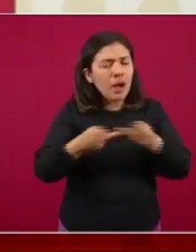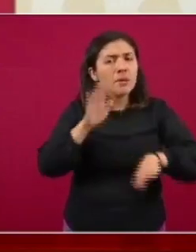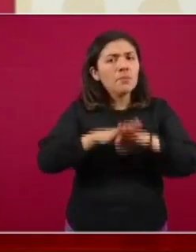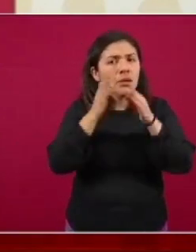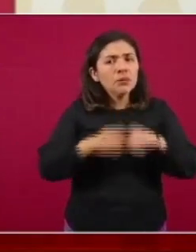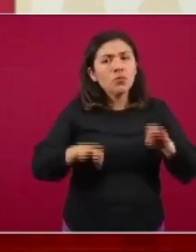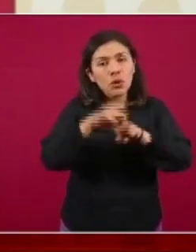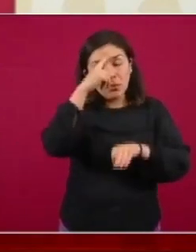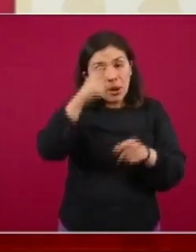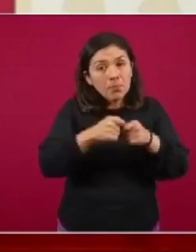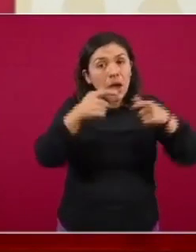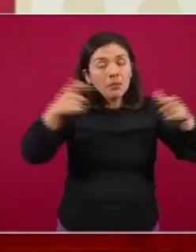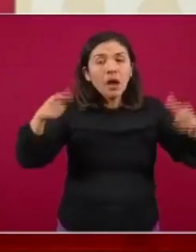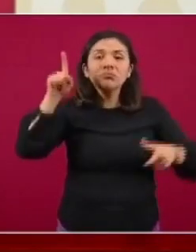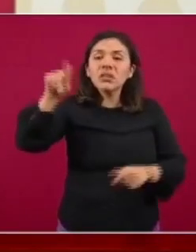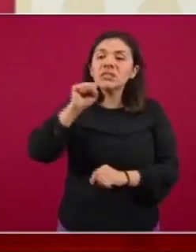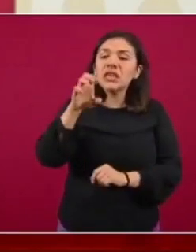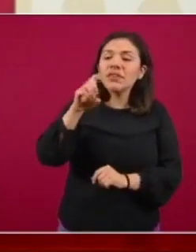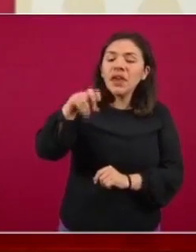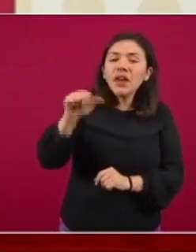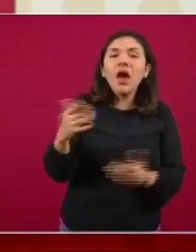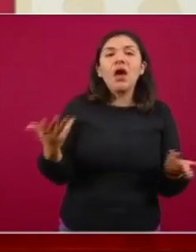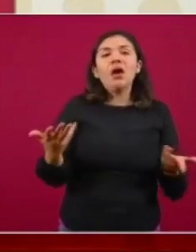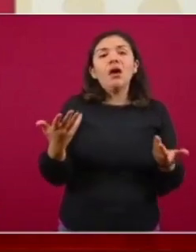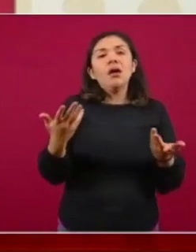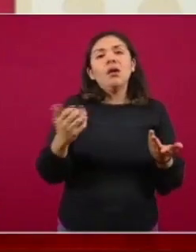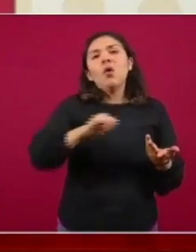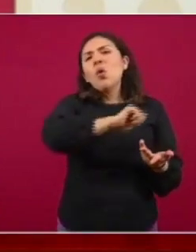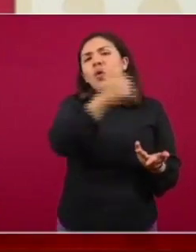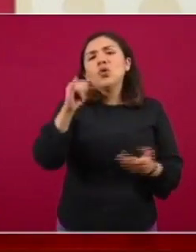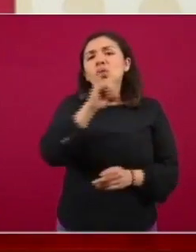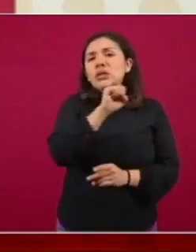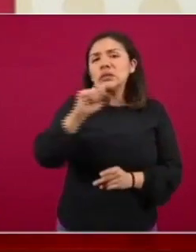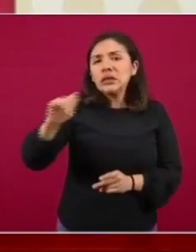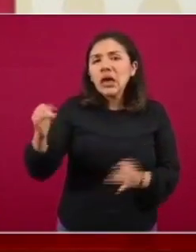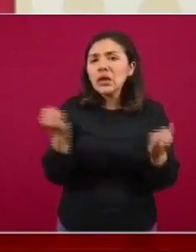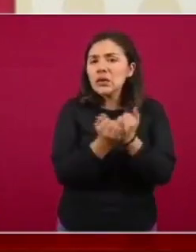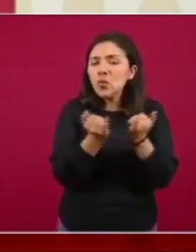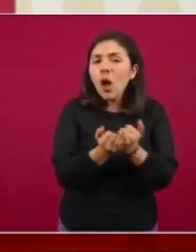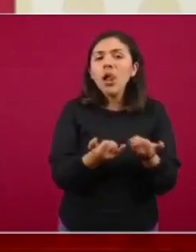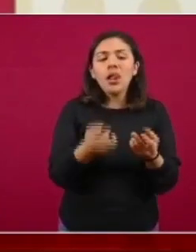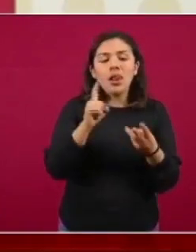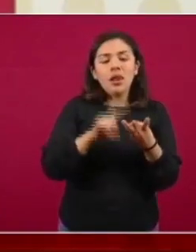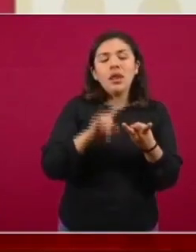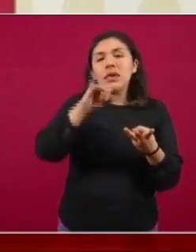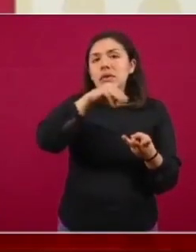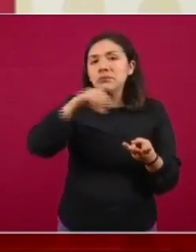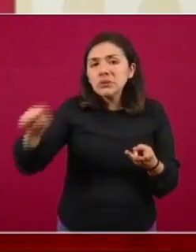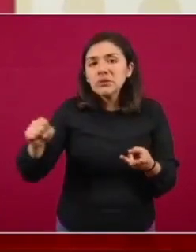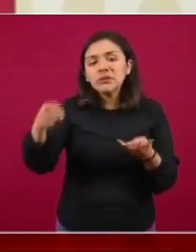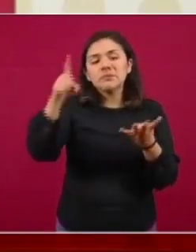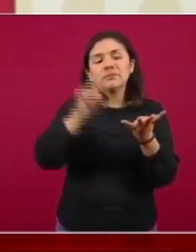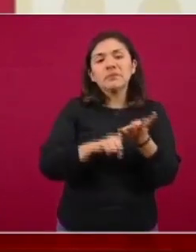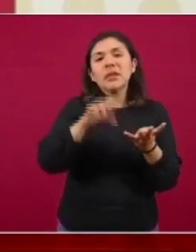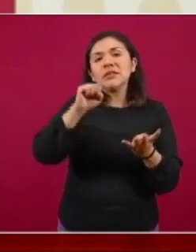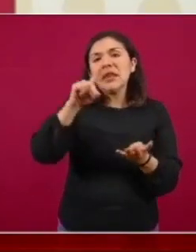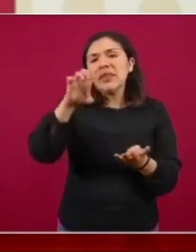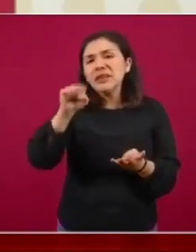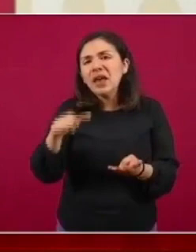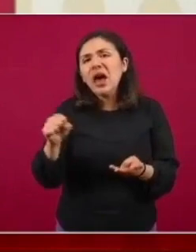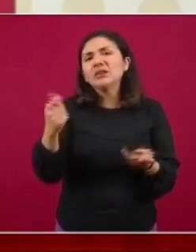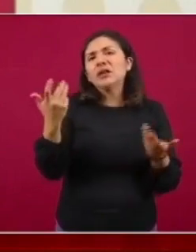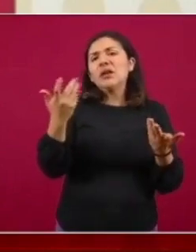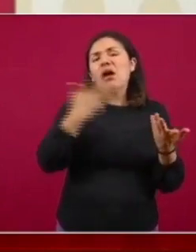de incrementar en Sedena, planes muy importantes de incrementar en el ISSSTE, planes en el IMSS, planes en CEDESA, se